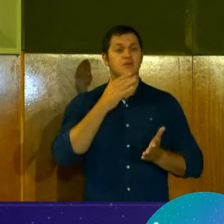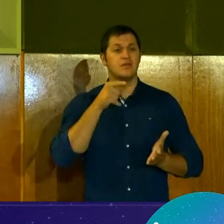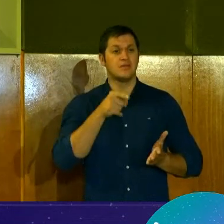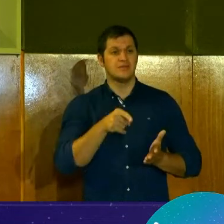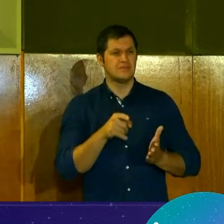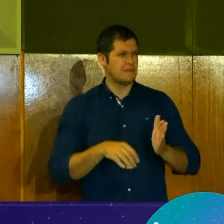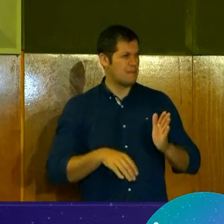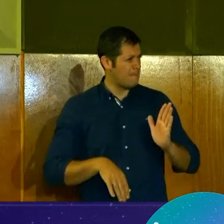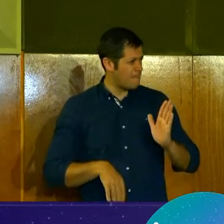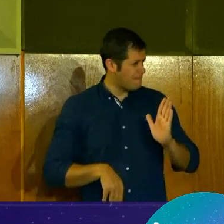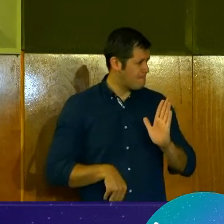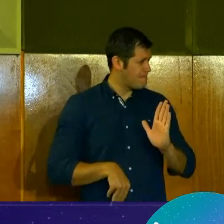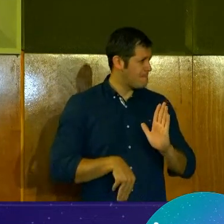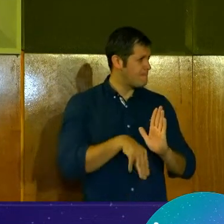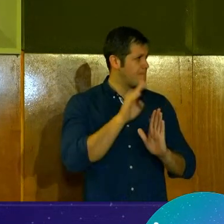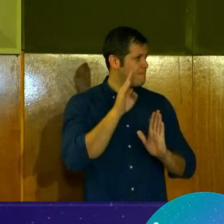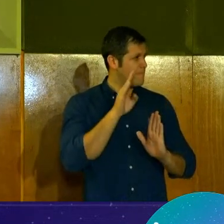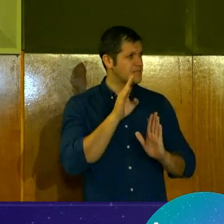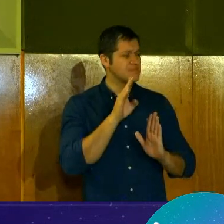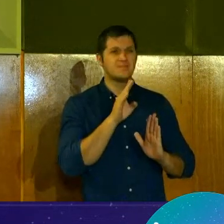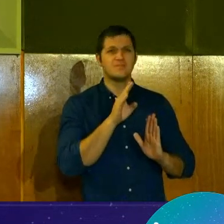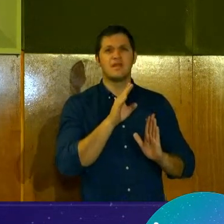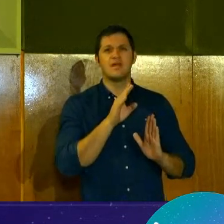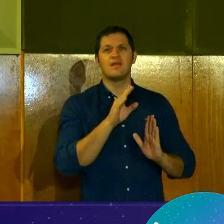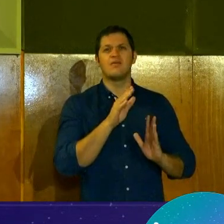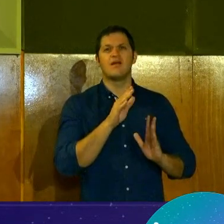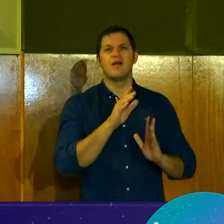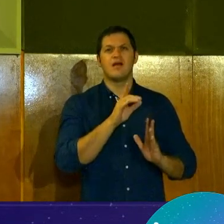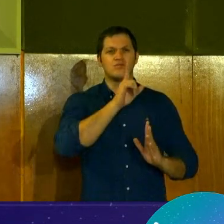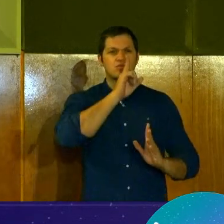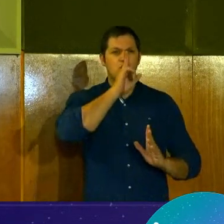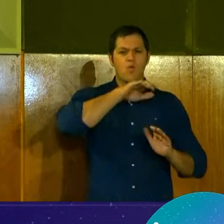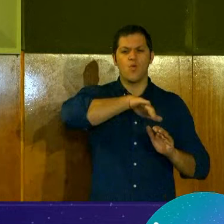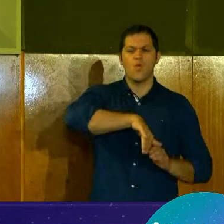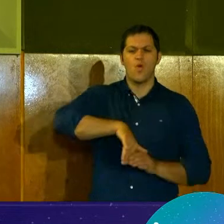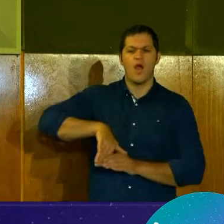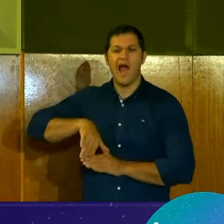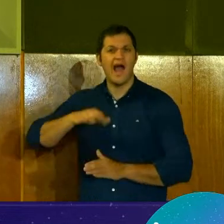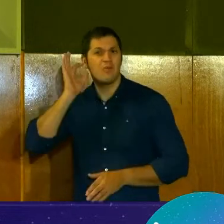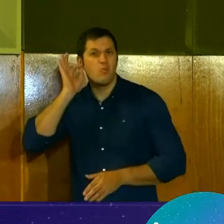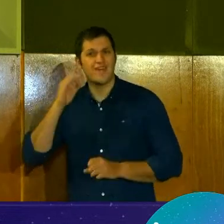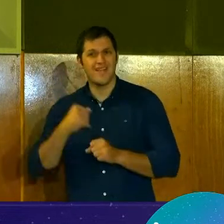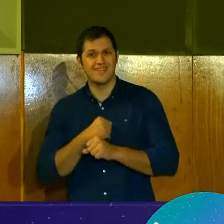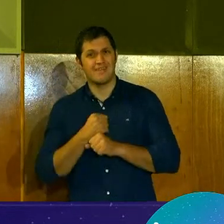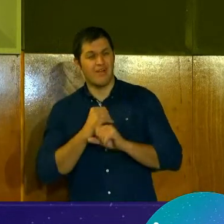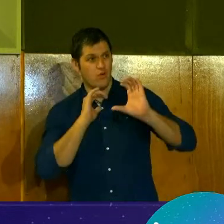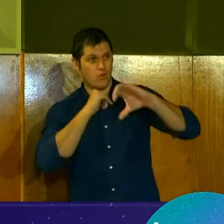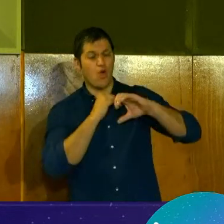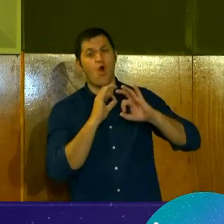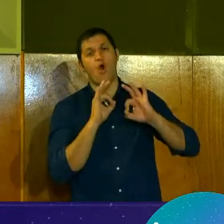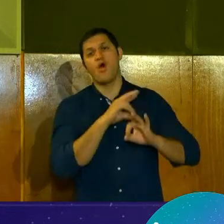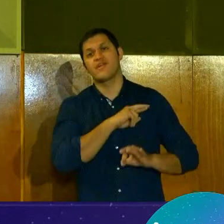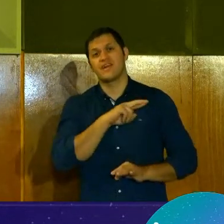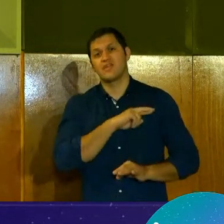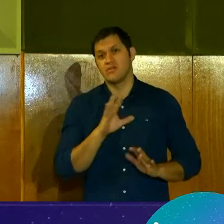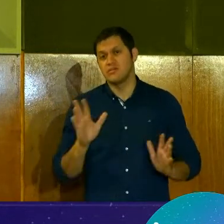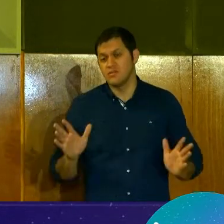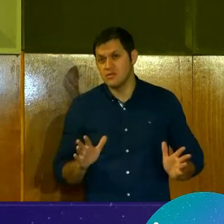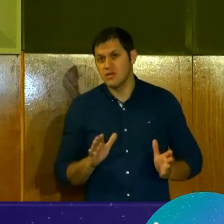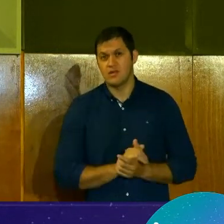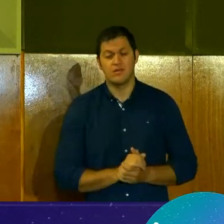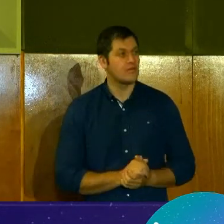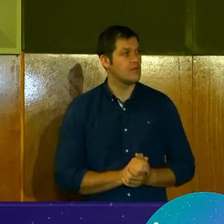la vida no está vaca para ser honesta hay países o naciones que en el transcurso de la